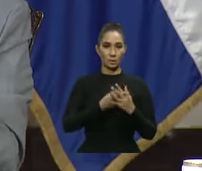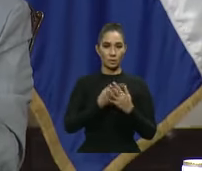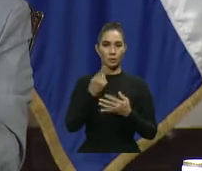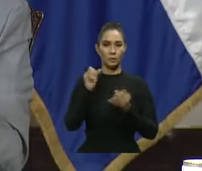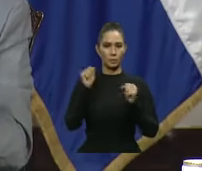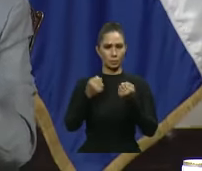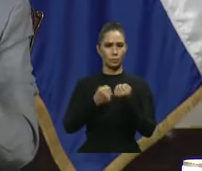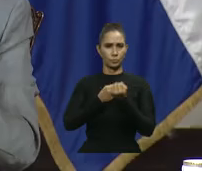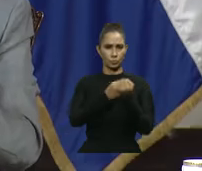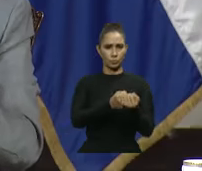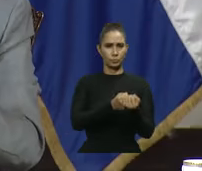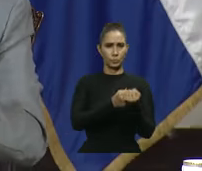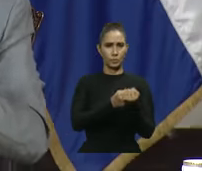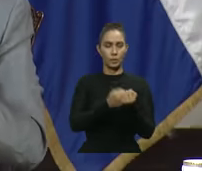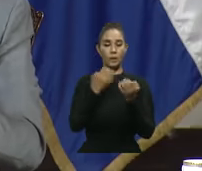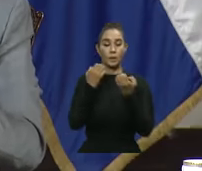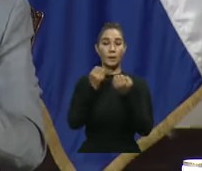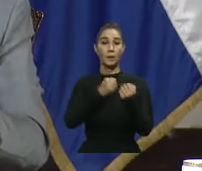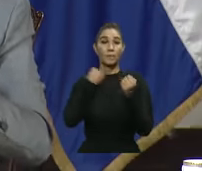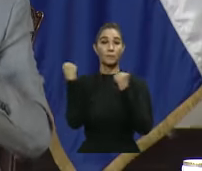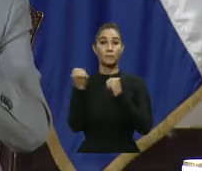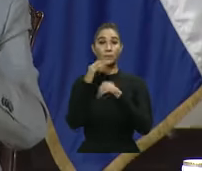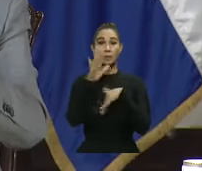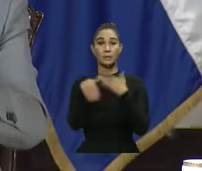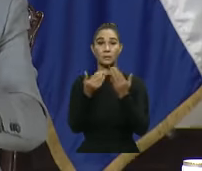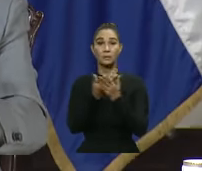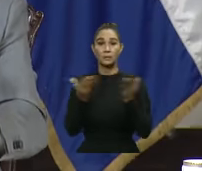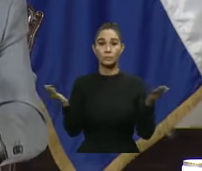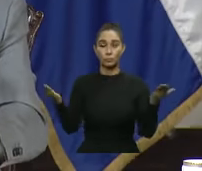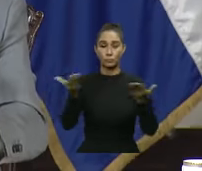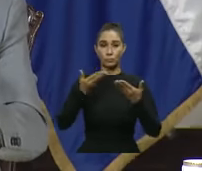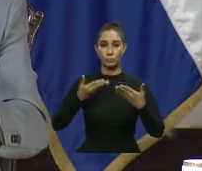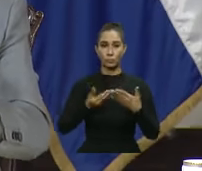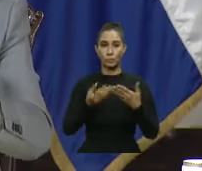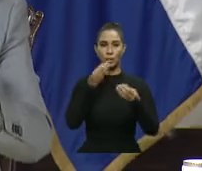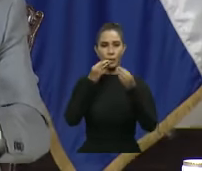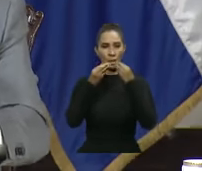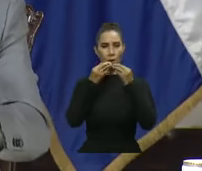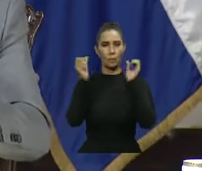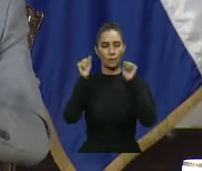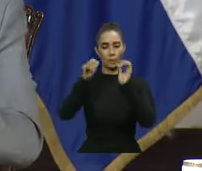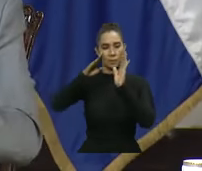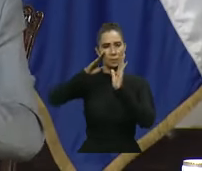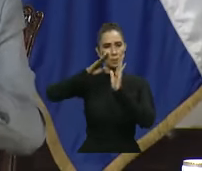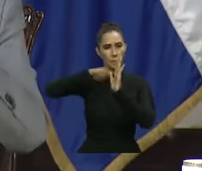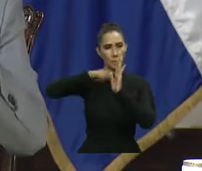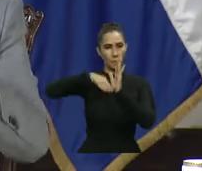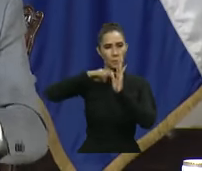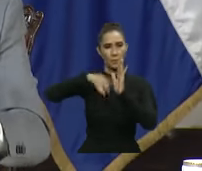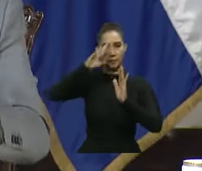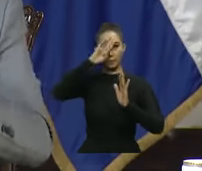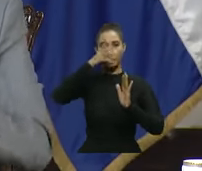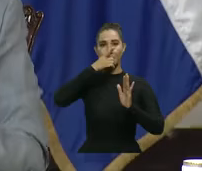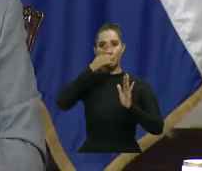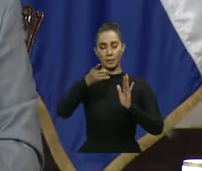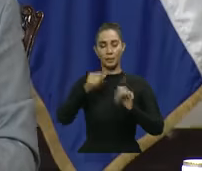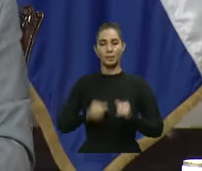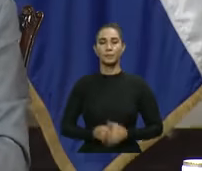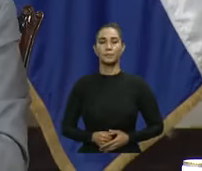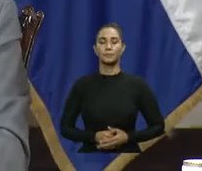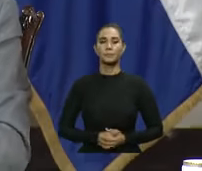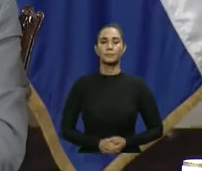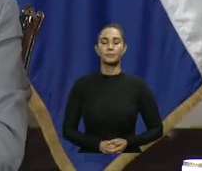que es algo para fortalecernos todos y que la comida esté más barata en República Dominicana y que haya, además.